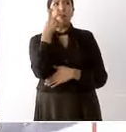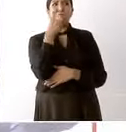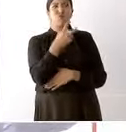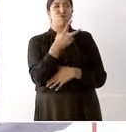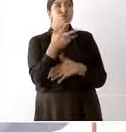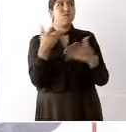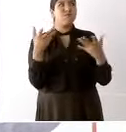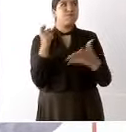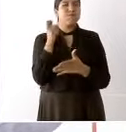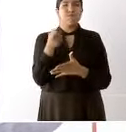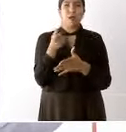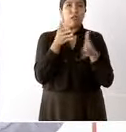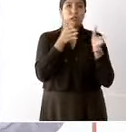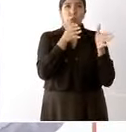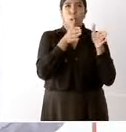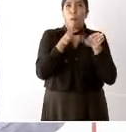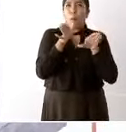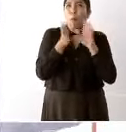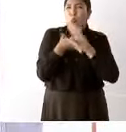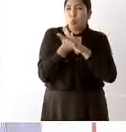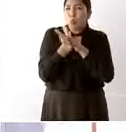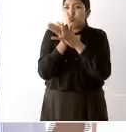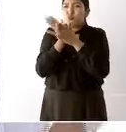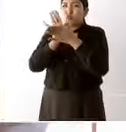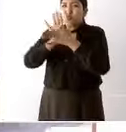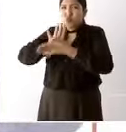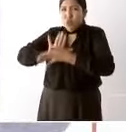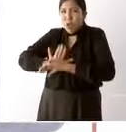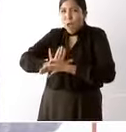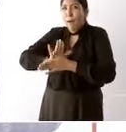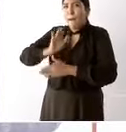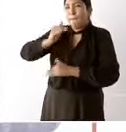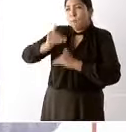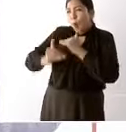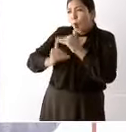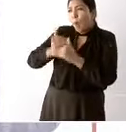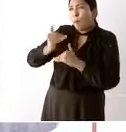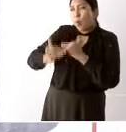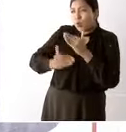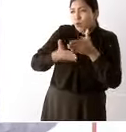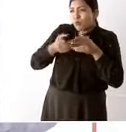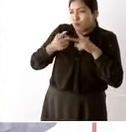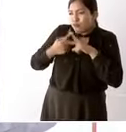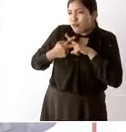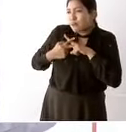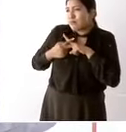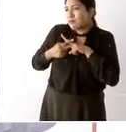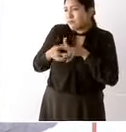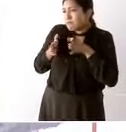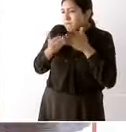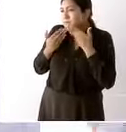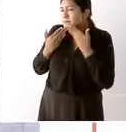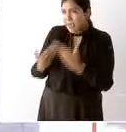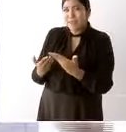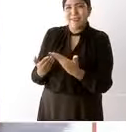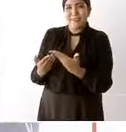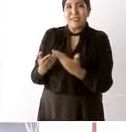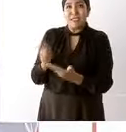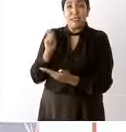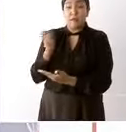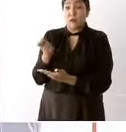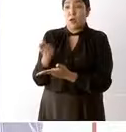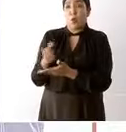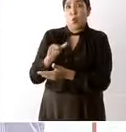que deseábamos. Ya es un punto de atracción de inversiones y obviamente pues